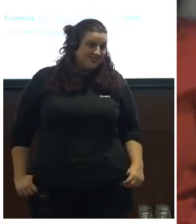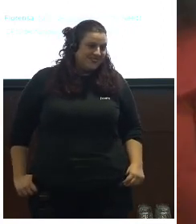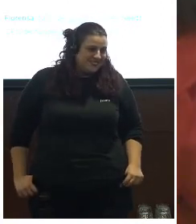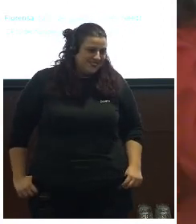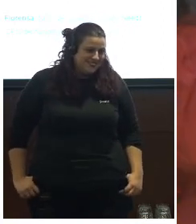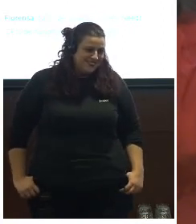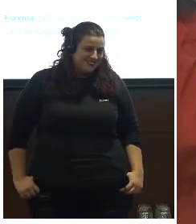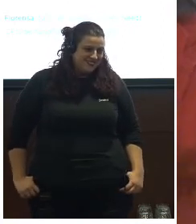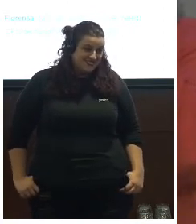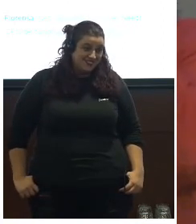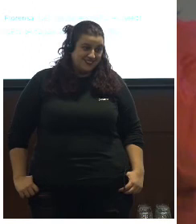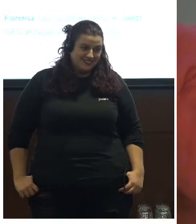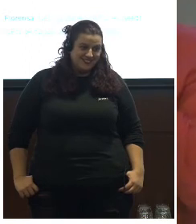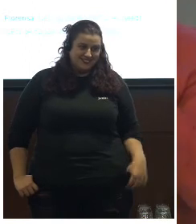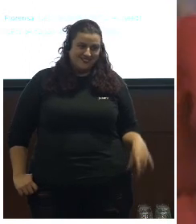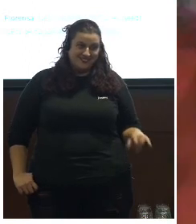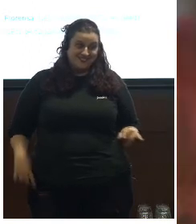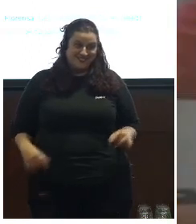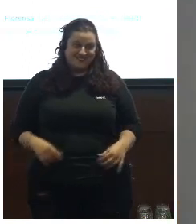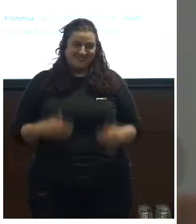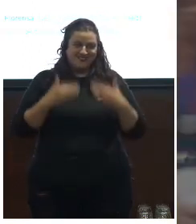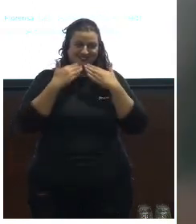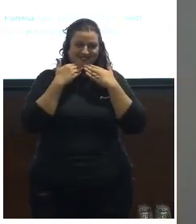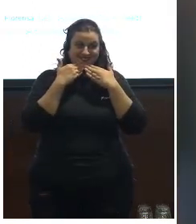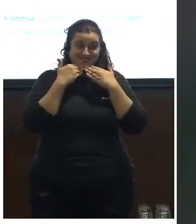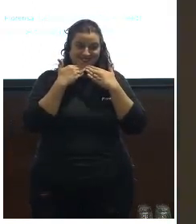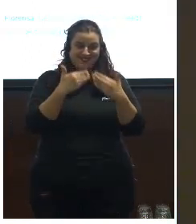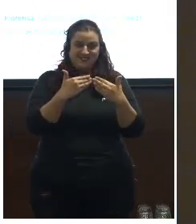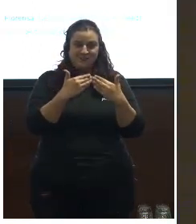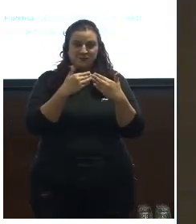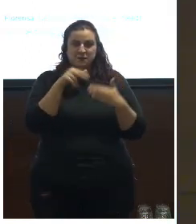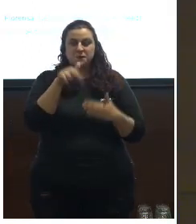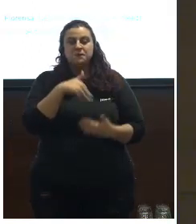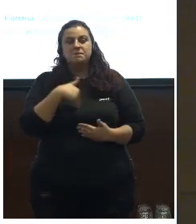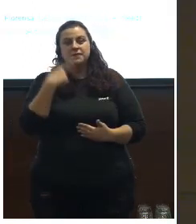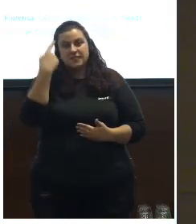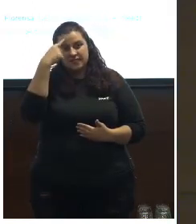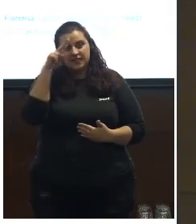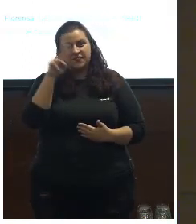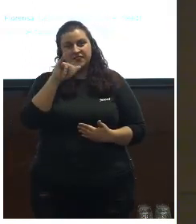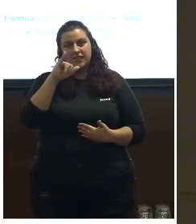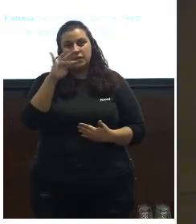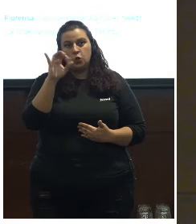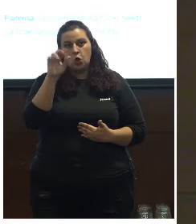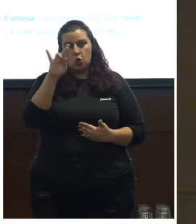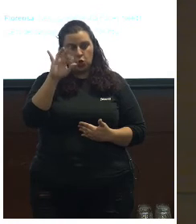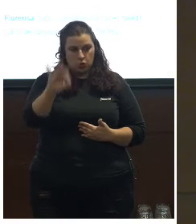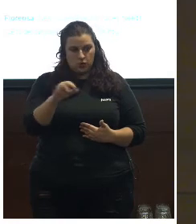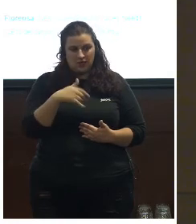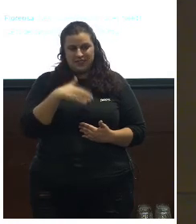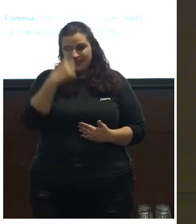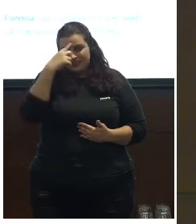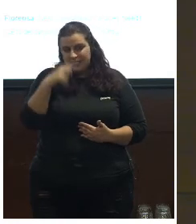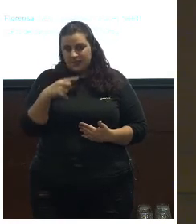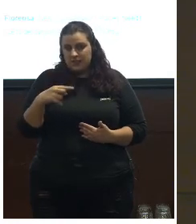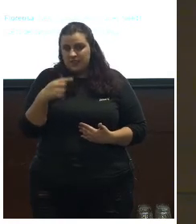Thank you. I'd like also to know the meaning of a Vittorio. Yeah, I guess we need to be involved. I